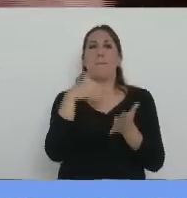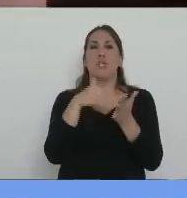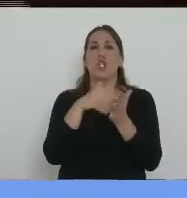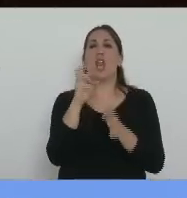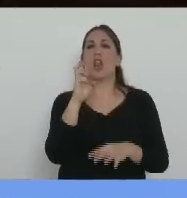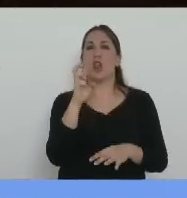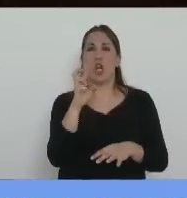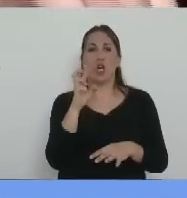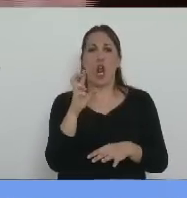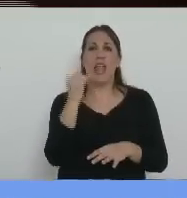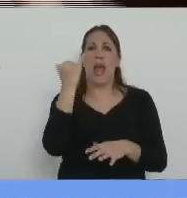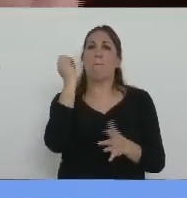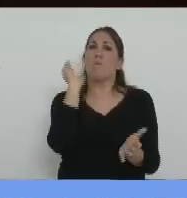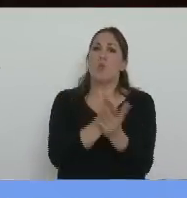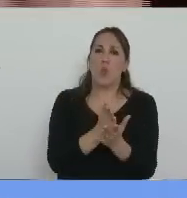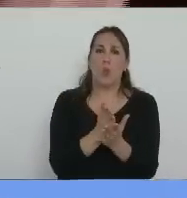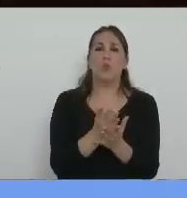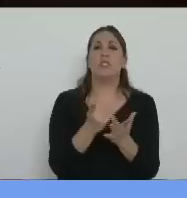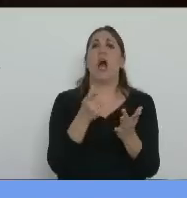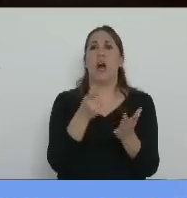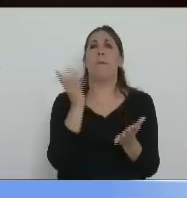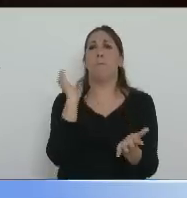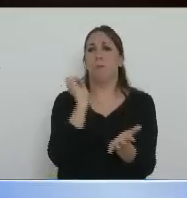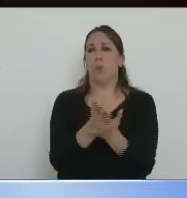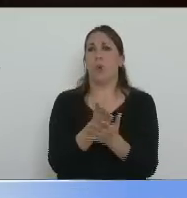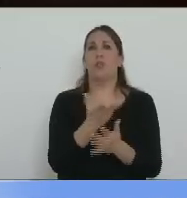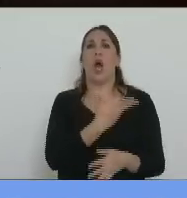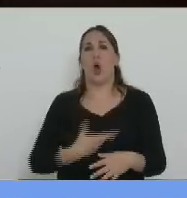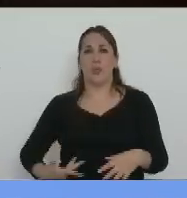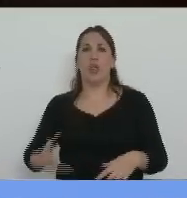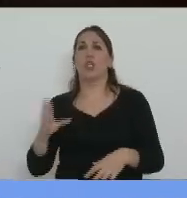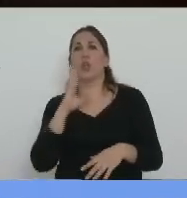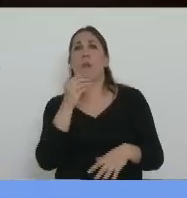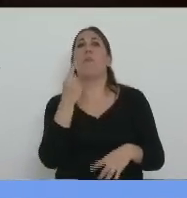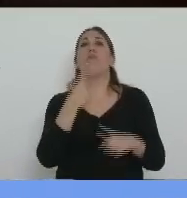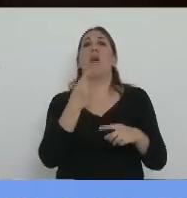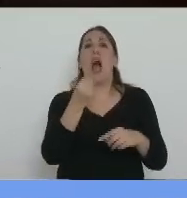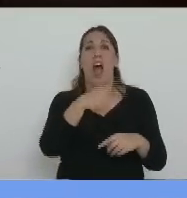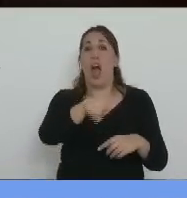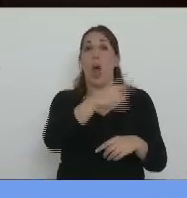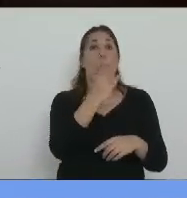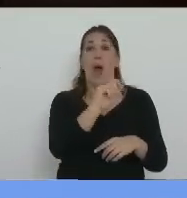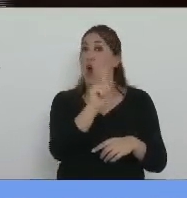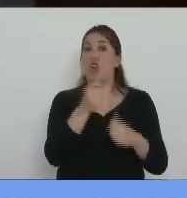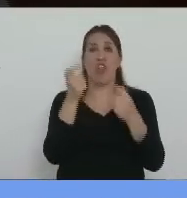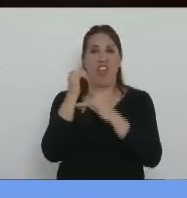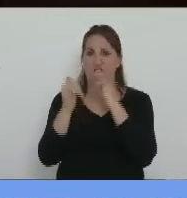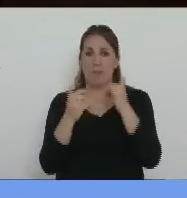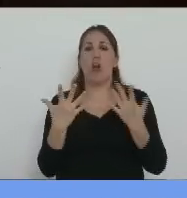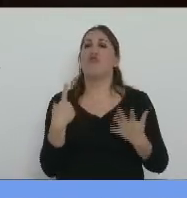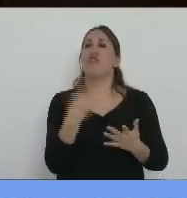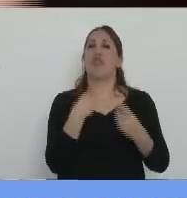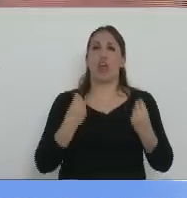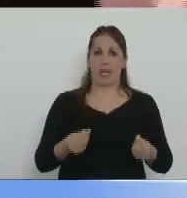multas que habían aplicado el gobierno de eeuu a los bancos que no les daban la información que es lo que nosotros tenemos que hacer